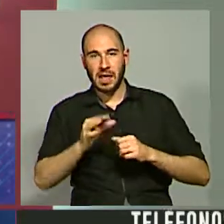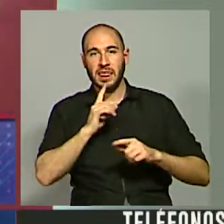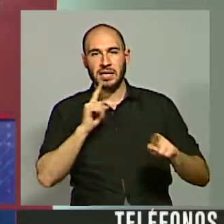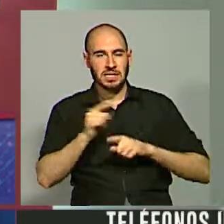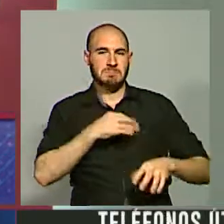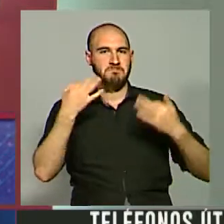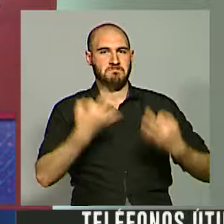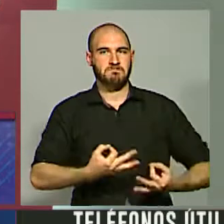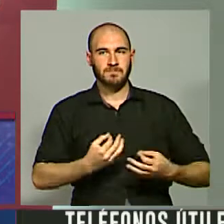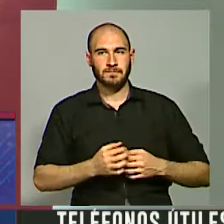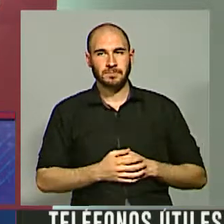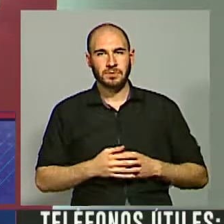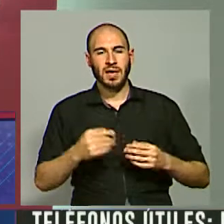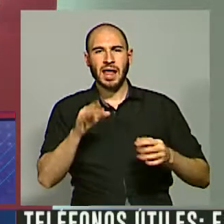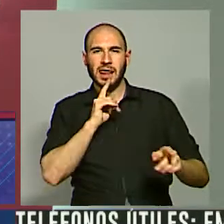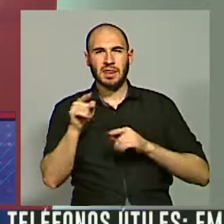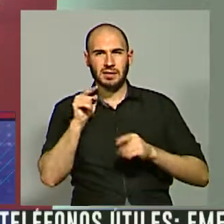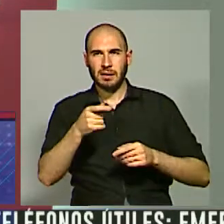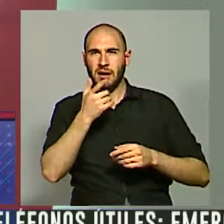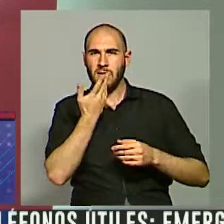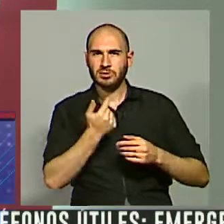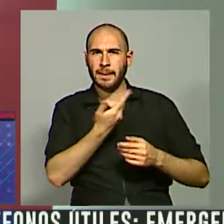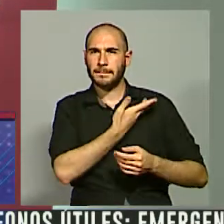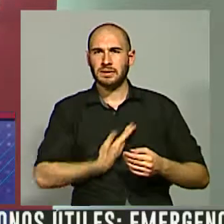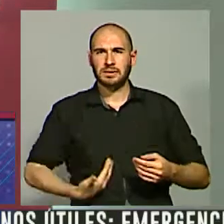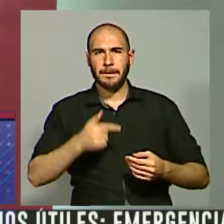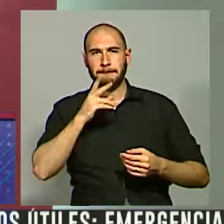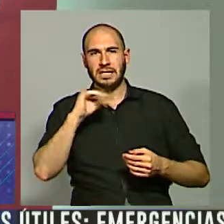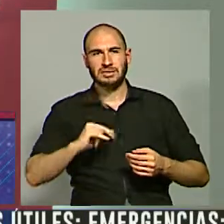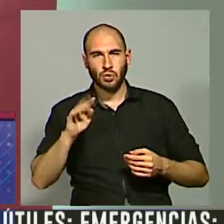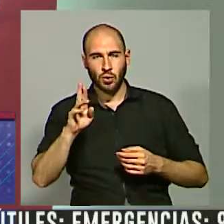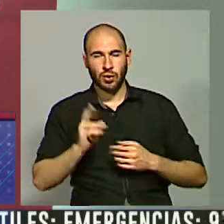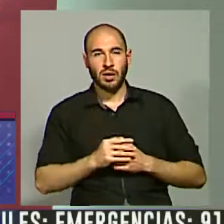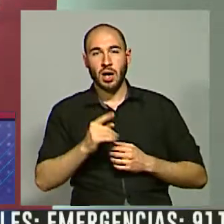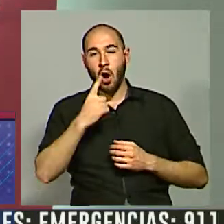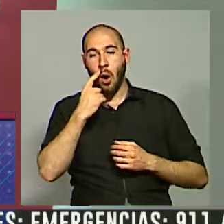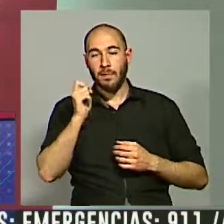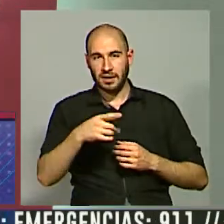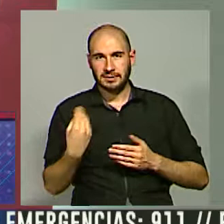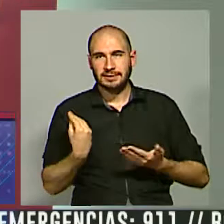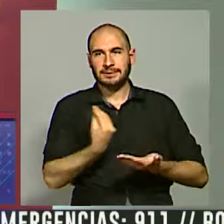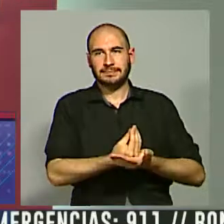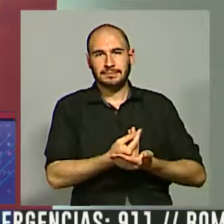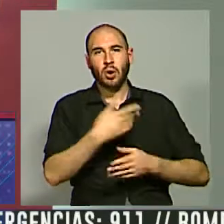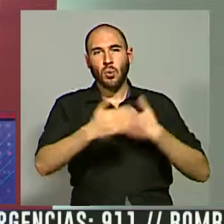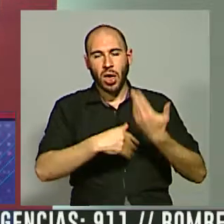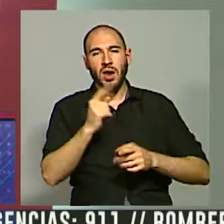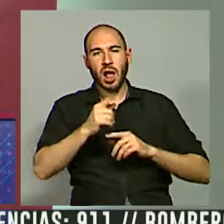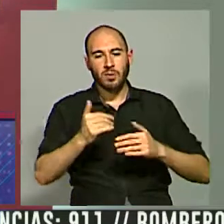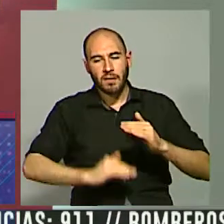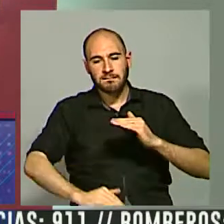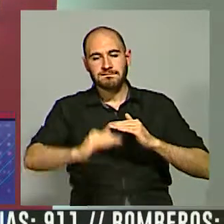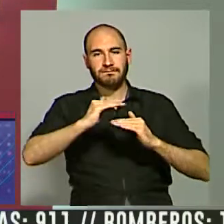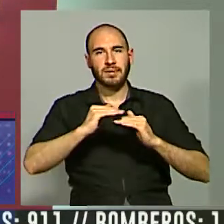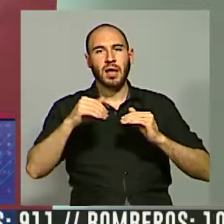sido efectivo. De la clase de entrenadores que le gusta al presidente José Mansur, bueno, Diego Dabove, que llega con algunos jugadores de las inferiores de la